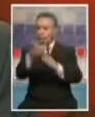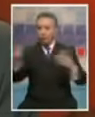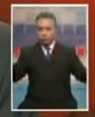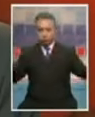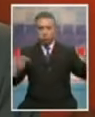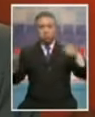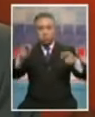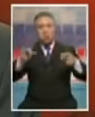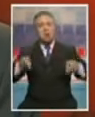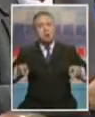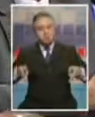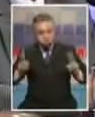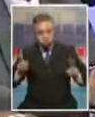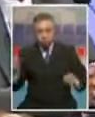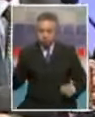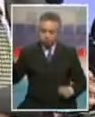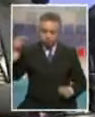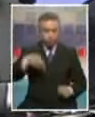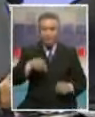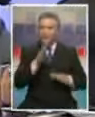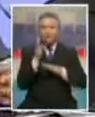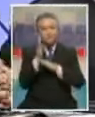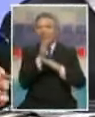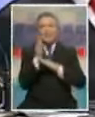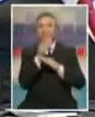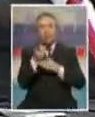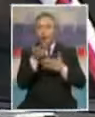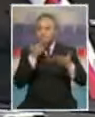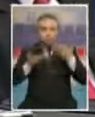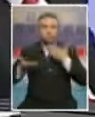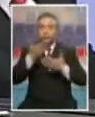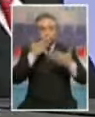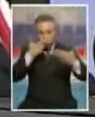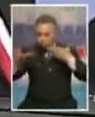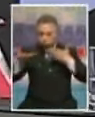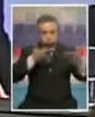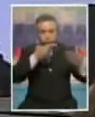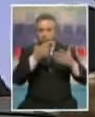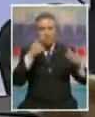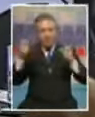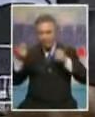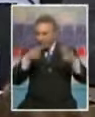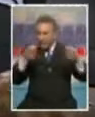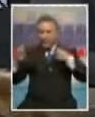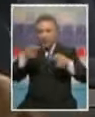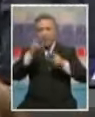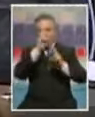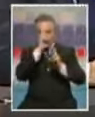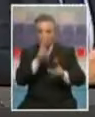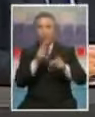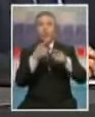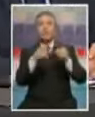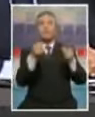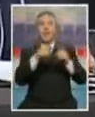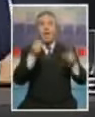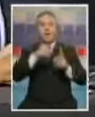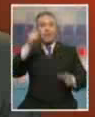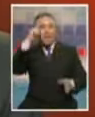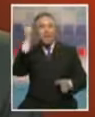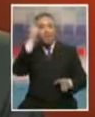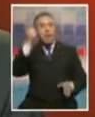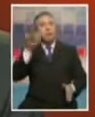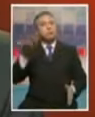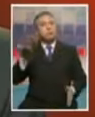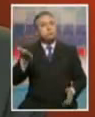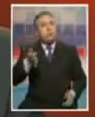hayan estado dispuestos a venir a hacer algo que es básico en una democracia, como es discutir y debatir con respeto las distintas ideas que hay para el